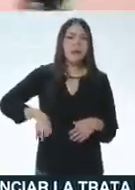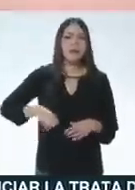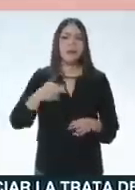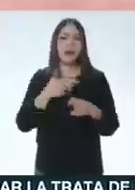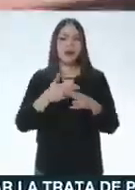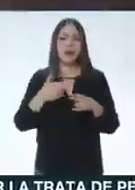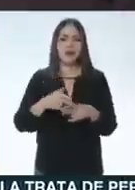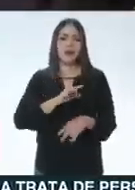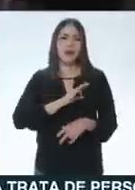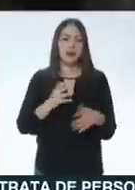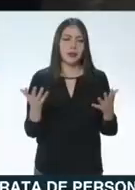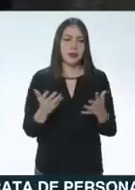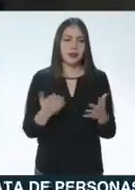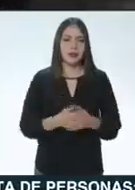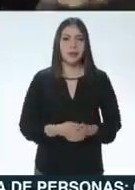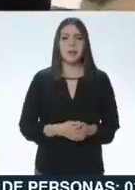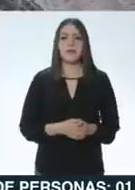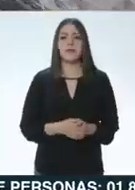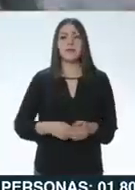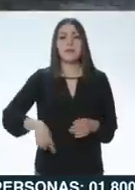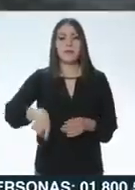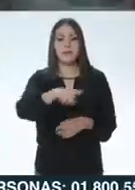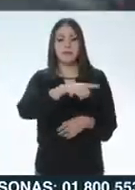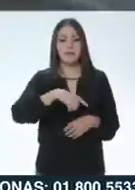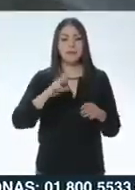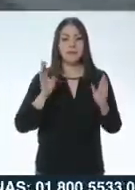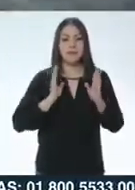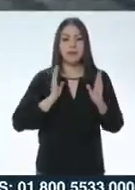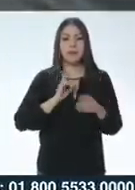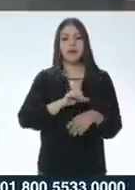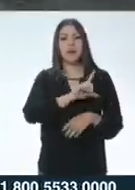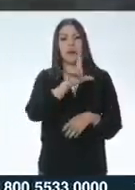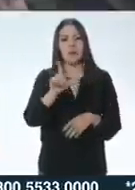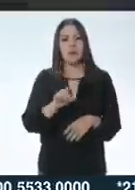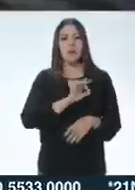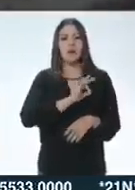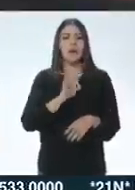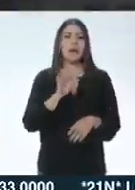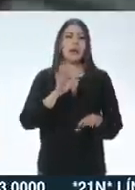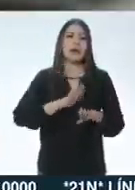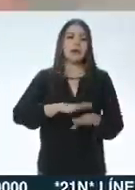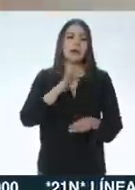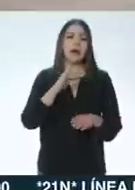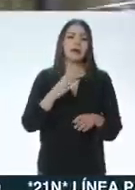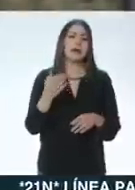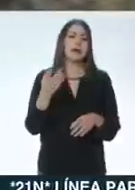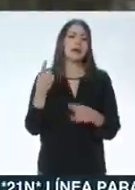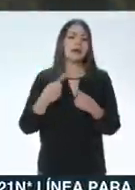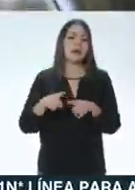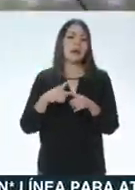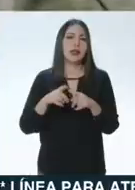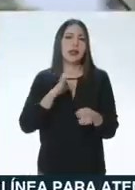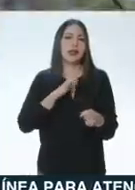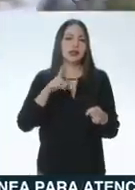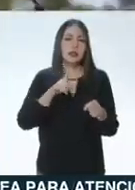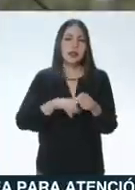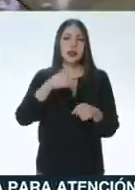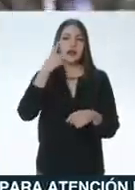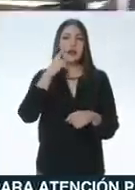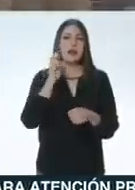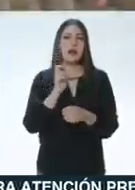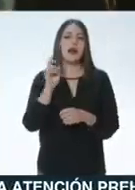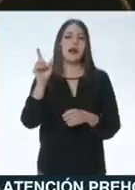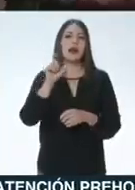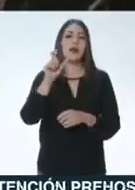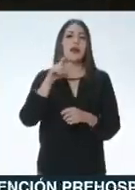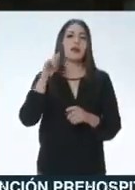los elementos tienen la oportunidad de hacer varias especializaciones como curso de doblado, de precursor de salto aéreo,